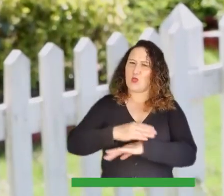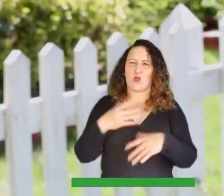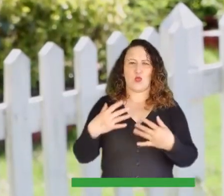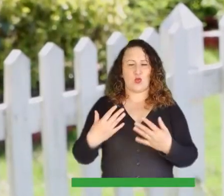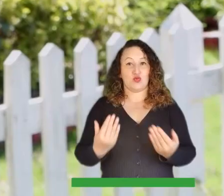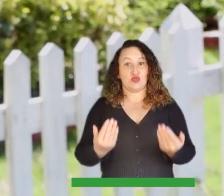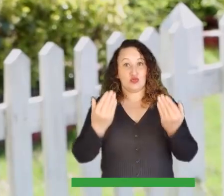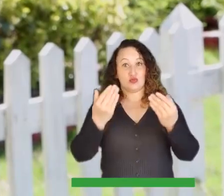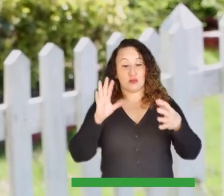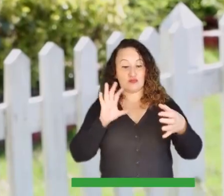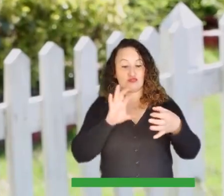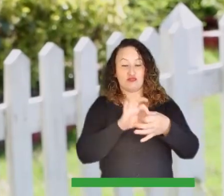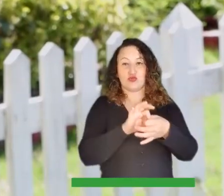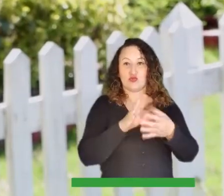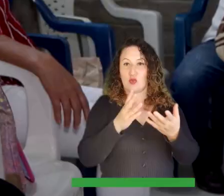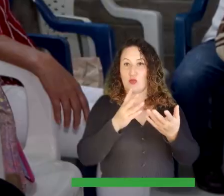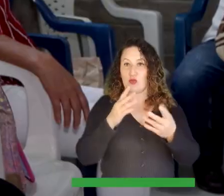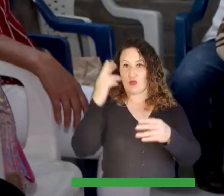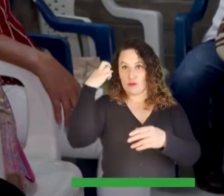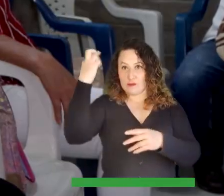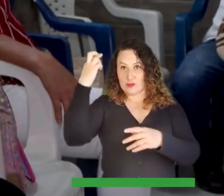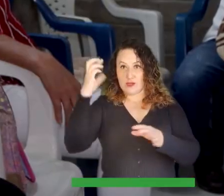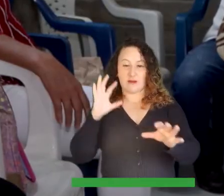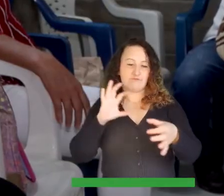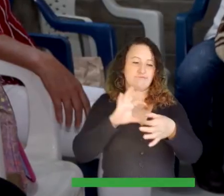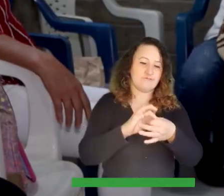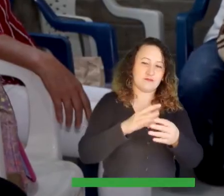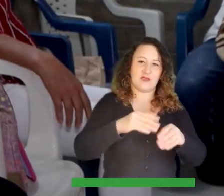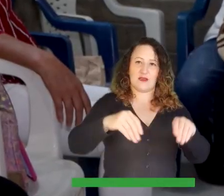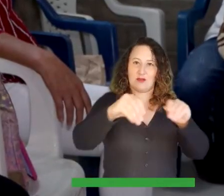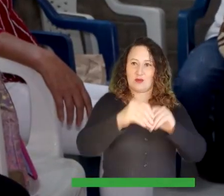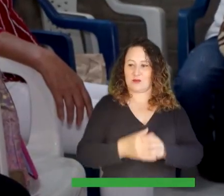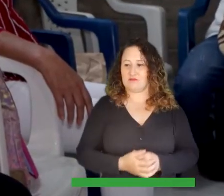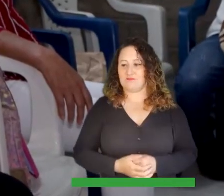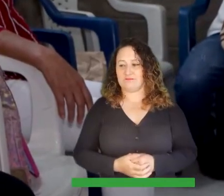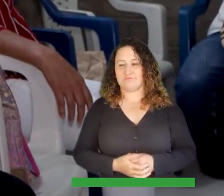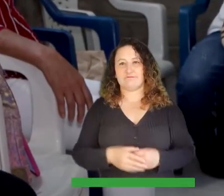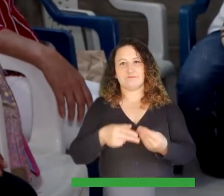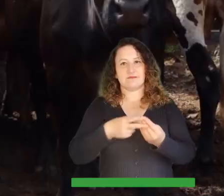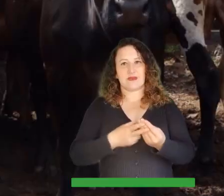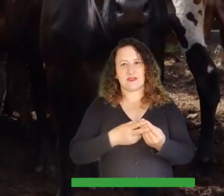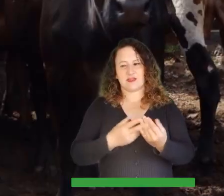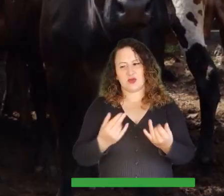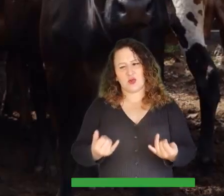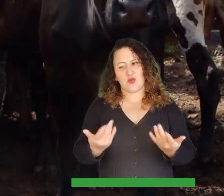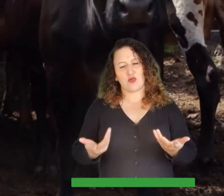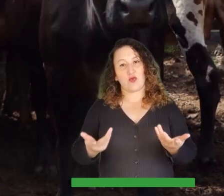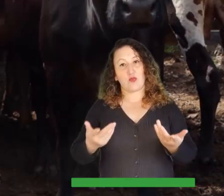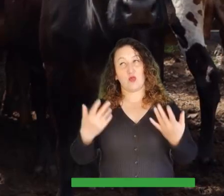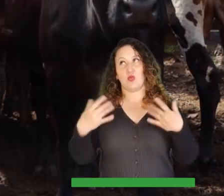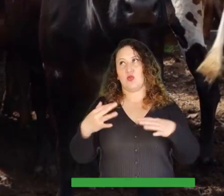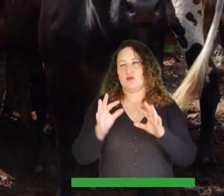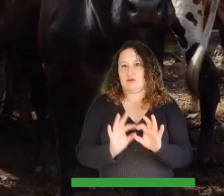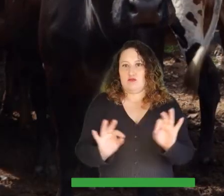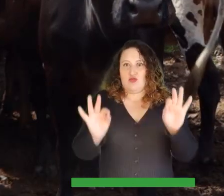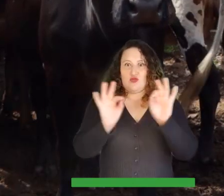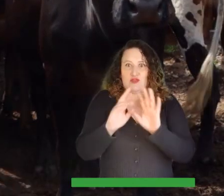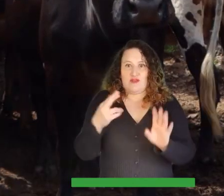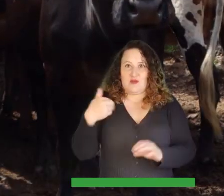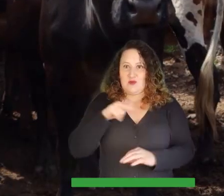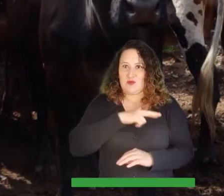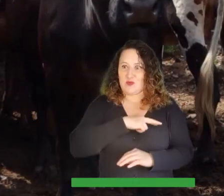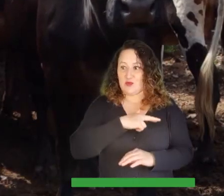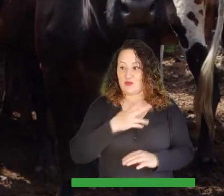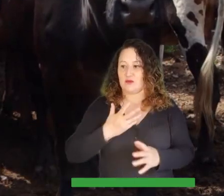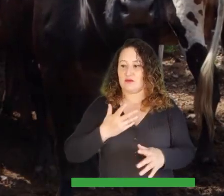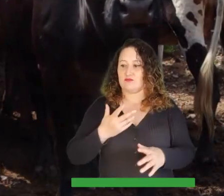articulación institucional en el territorio. En el taller que estamos de extensión pecuaria, para nosotros ha sido muy importante y que